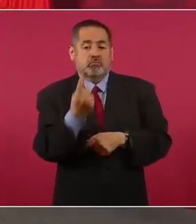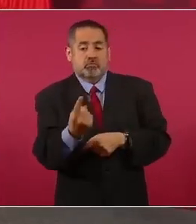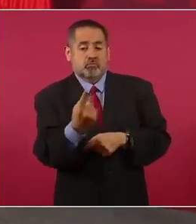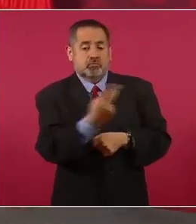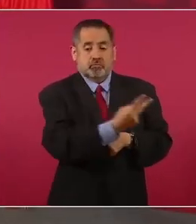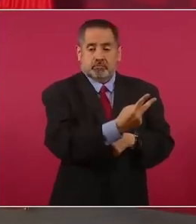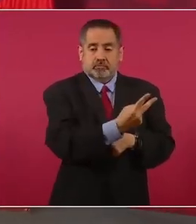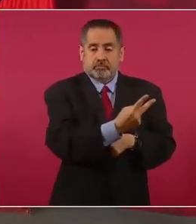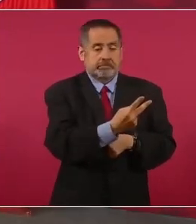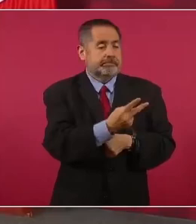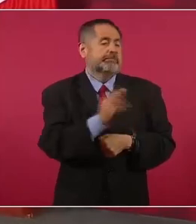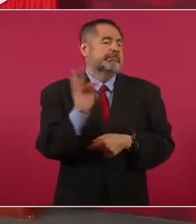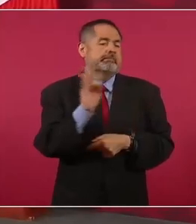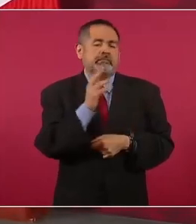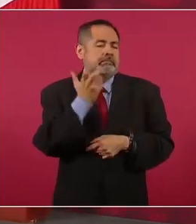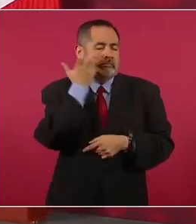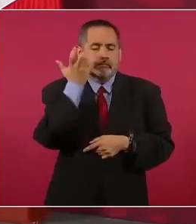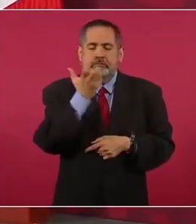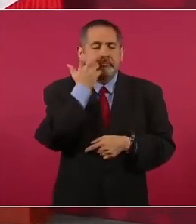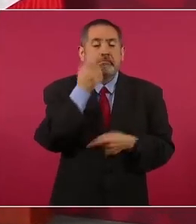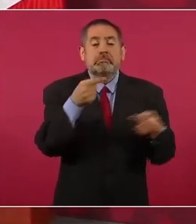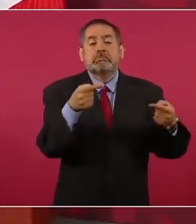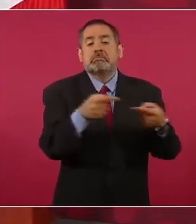que se enfrentaban,